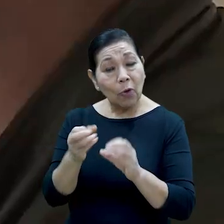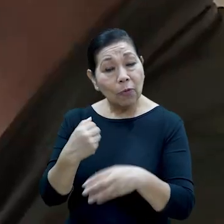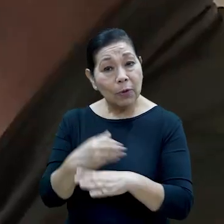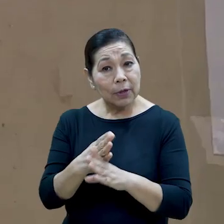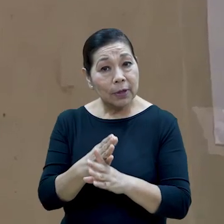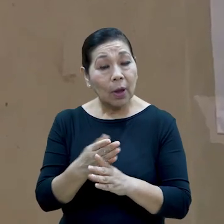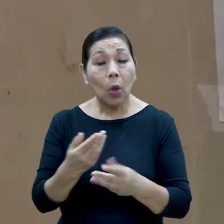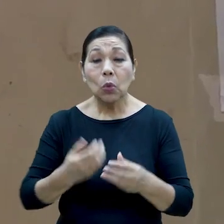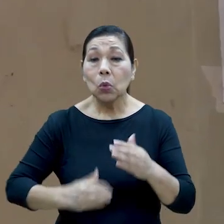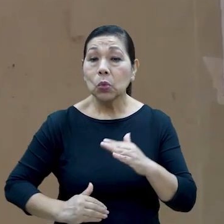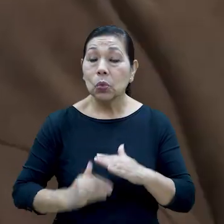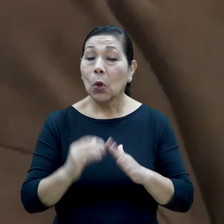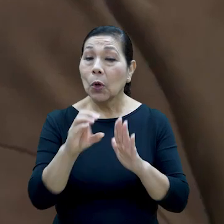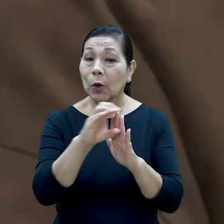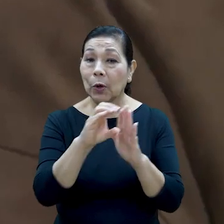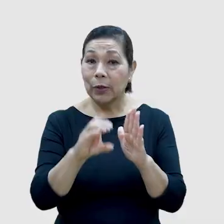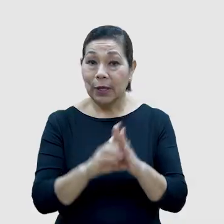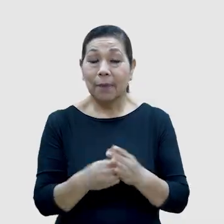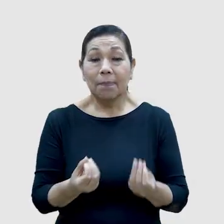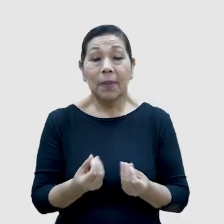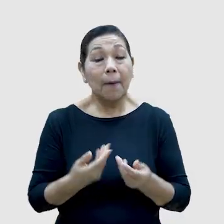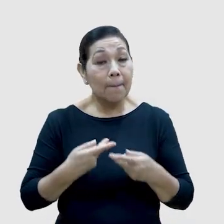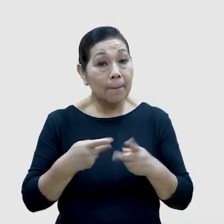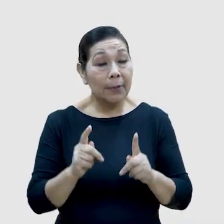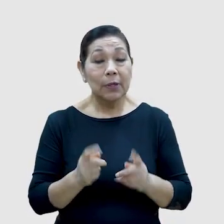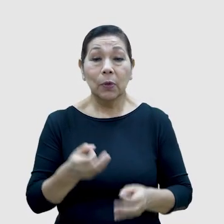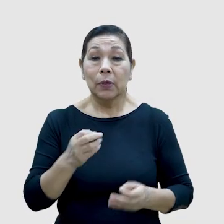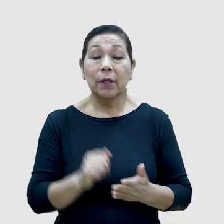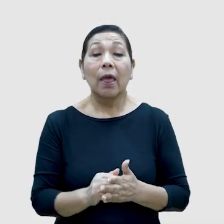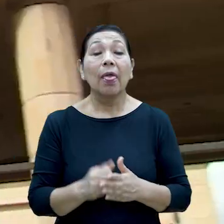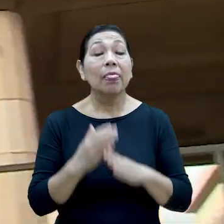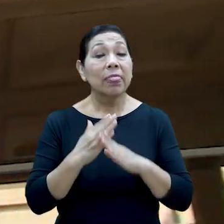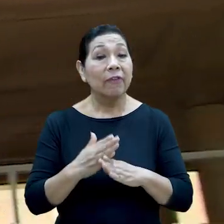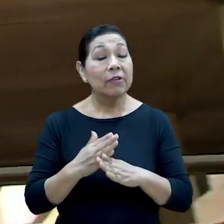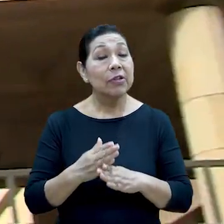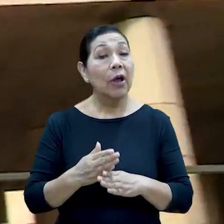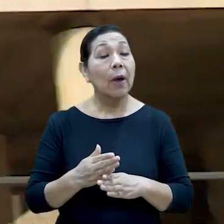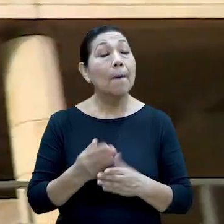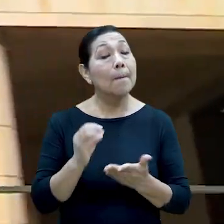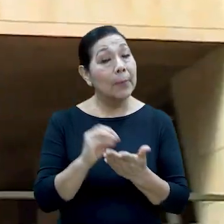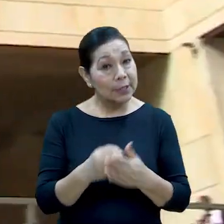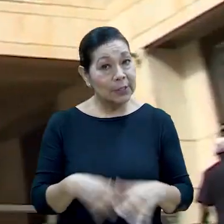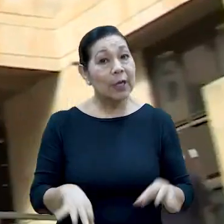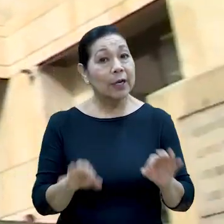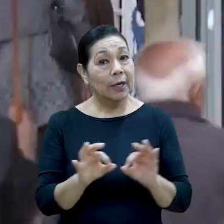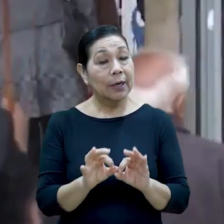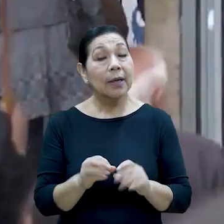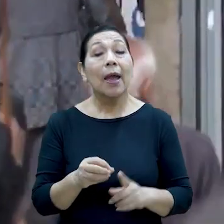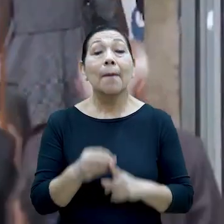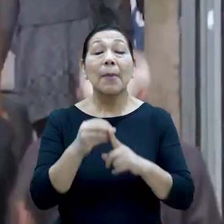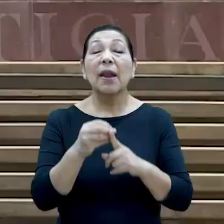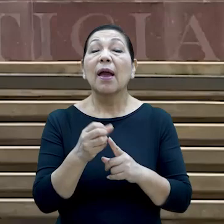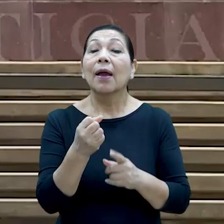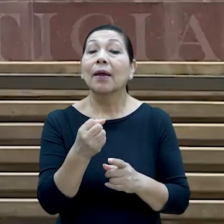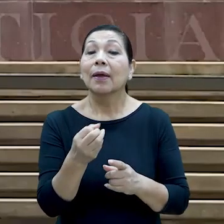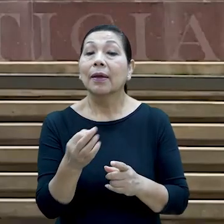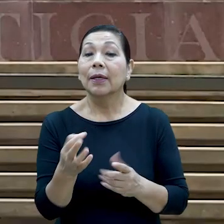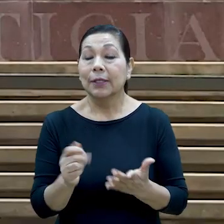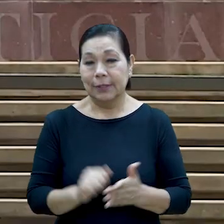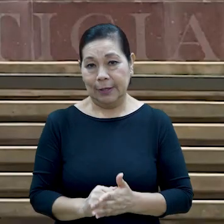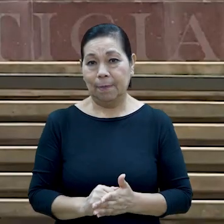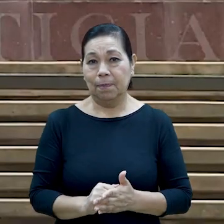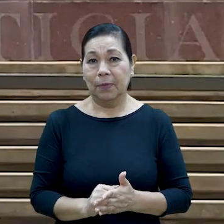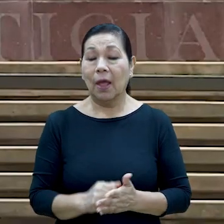experiencias sobre el funcionamiento de las Cortes Constitucionales, la emisión de sentencias en defensa de los derechos fundamentales, en especial aquellas que